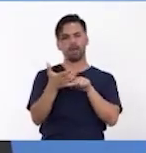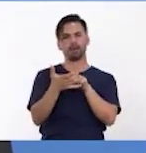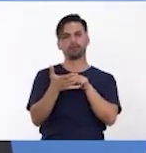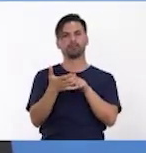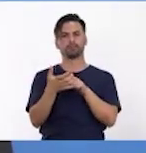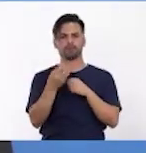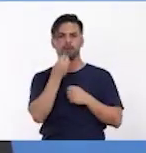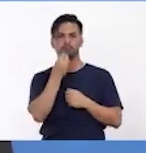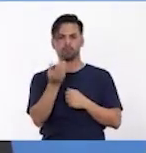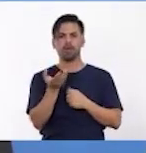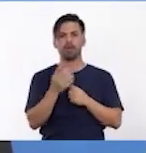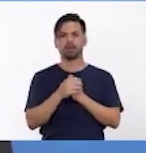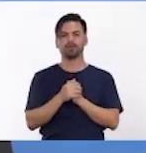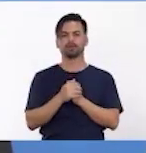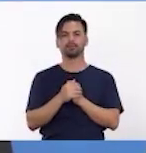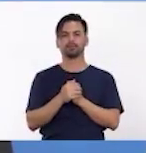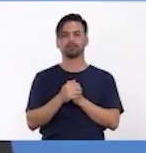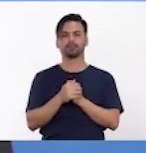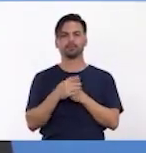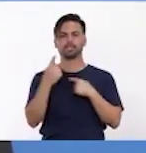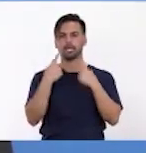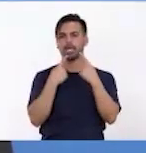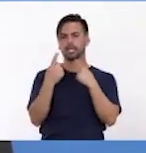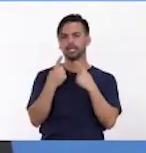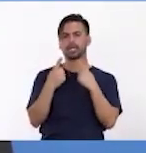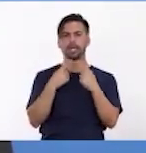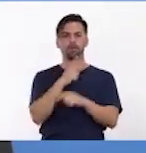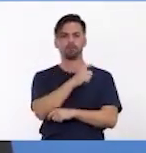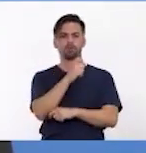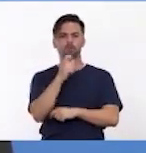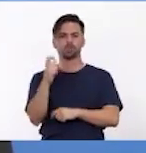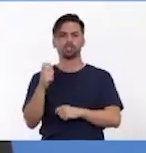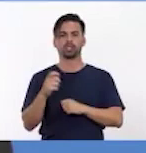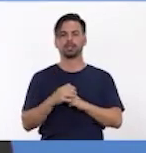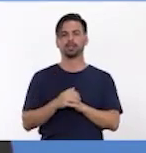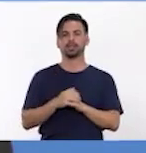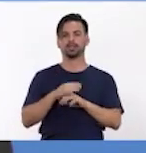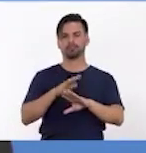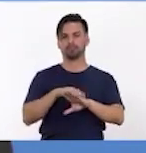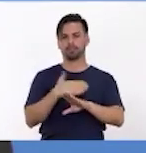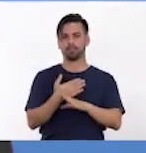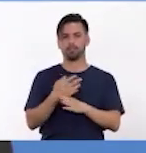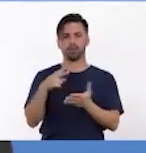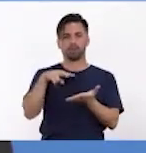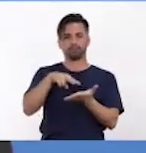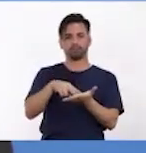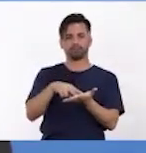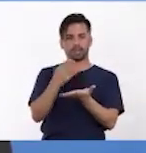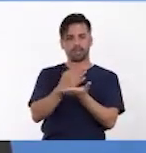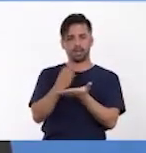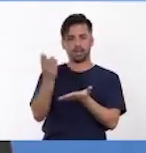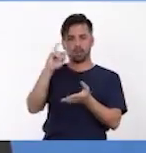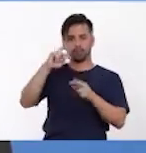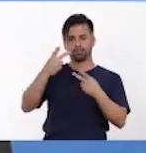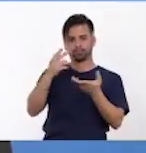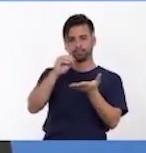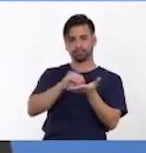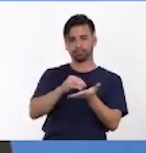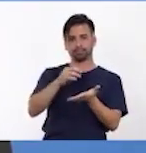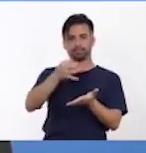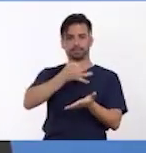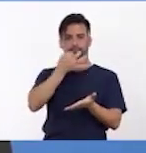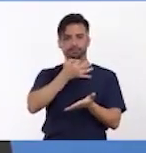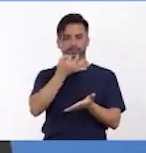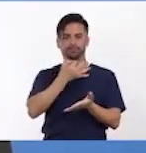docentes. Y eso puede ser de gran utilidad cuando vayan a discutir sus trabajos. La estructura del